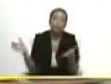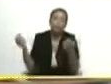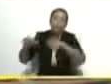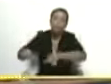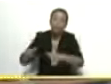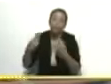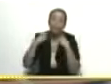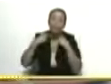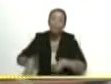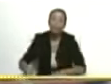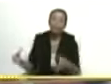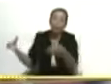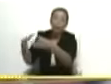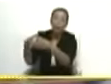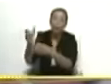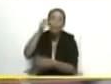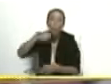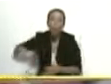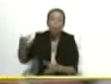derrotado.